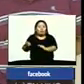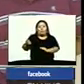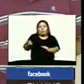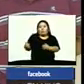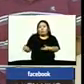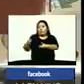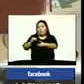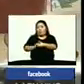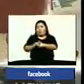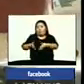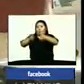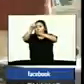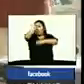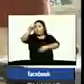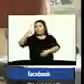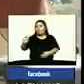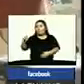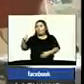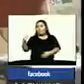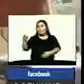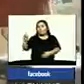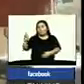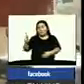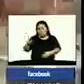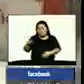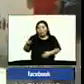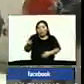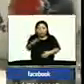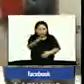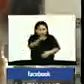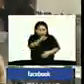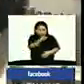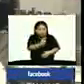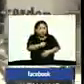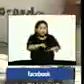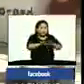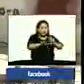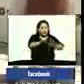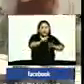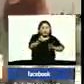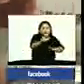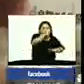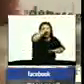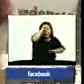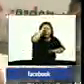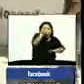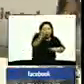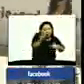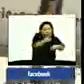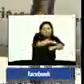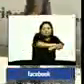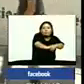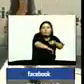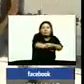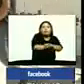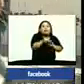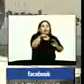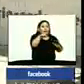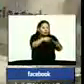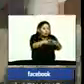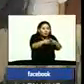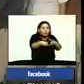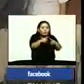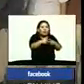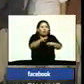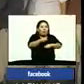conjunto con la Fiscalía General de la República. Entre los detenidos están 11 agentes de la corporación policial, quienes habrían